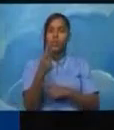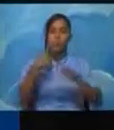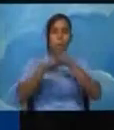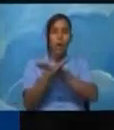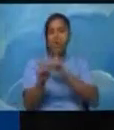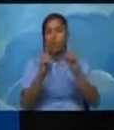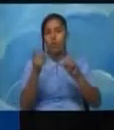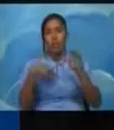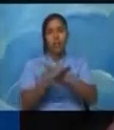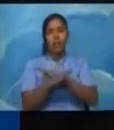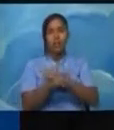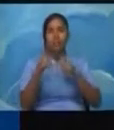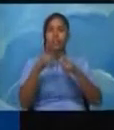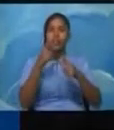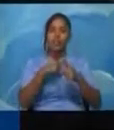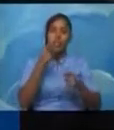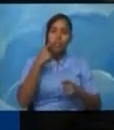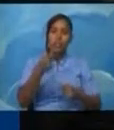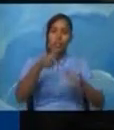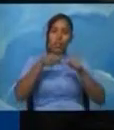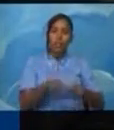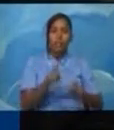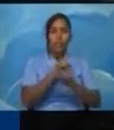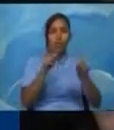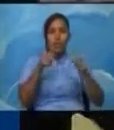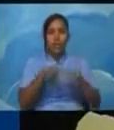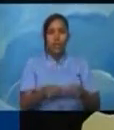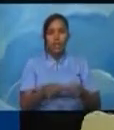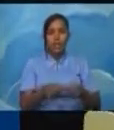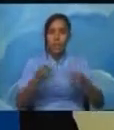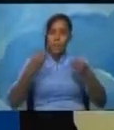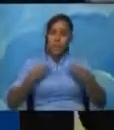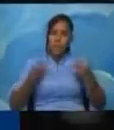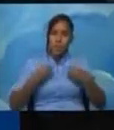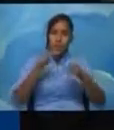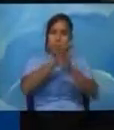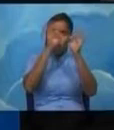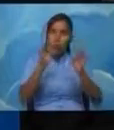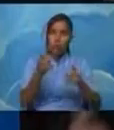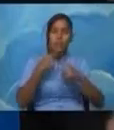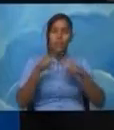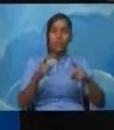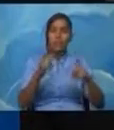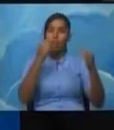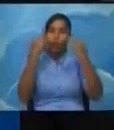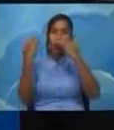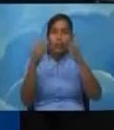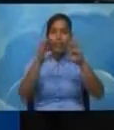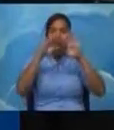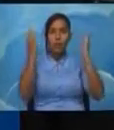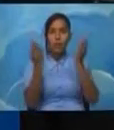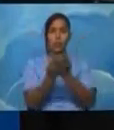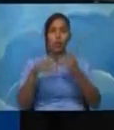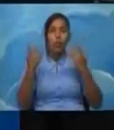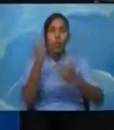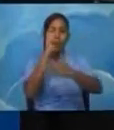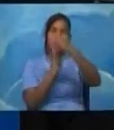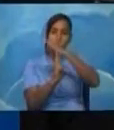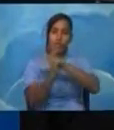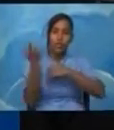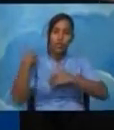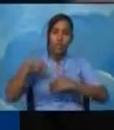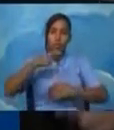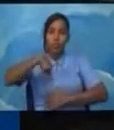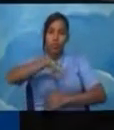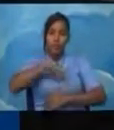va, cuando le dicen quédese se van. No podemos vivir de esa manera, necesitamos conquistar al mundo. ¿Cuál es la visión que tenemos nosotros en